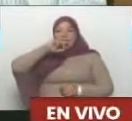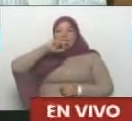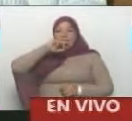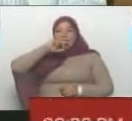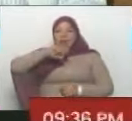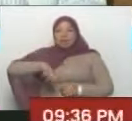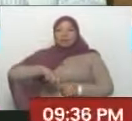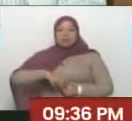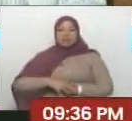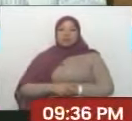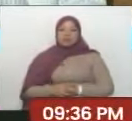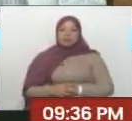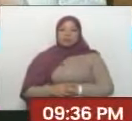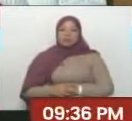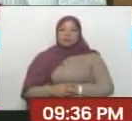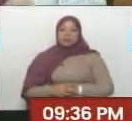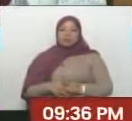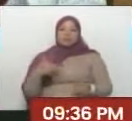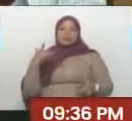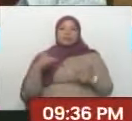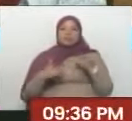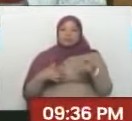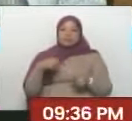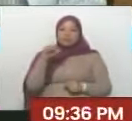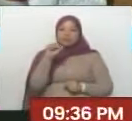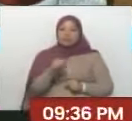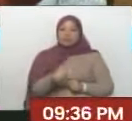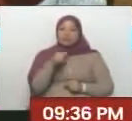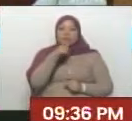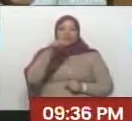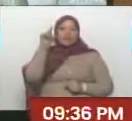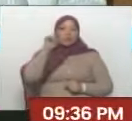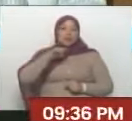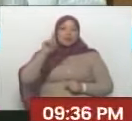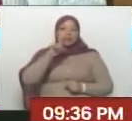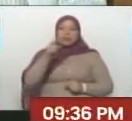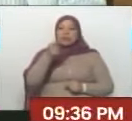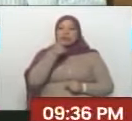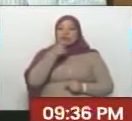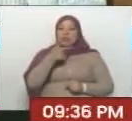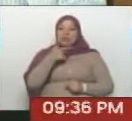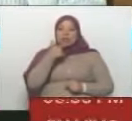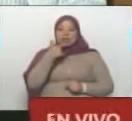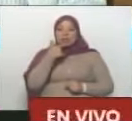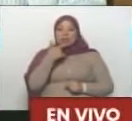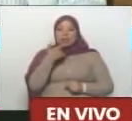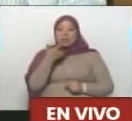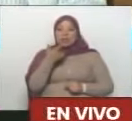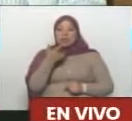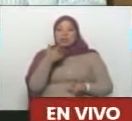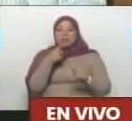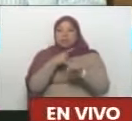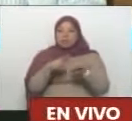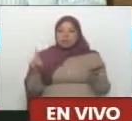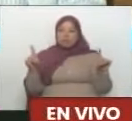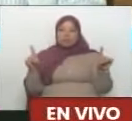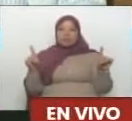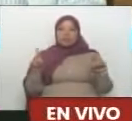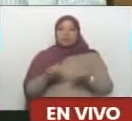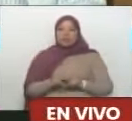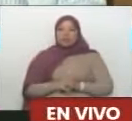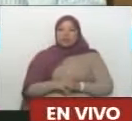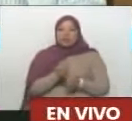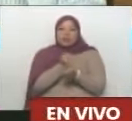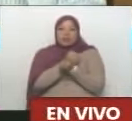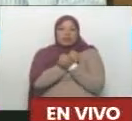la sedición, y su base es la mentira, por lo tanto fracasa. Pero